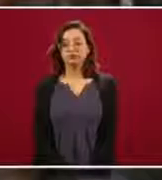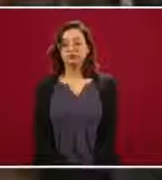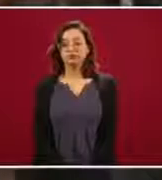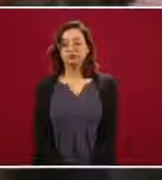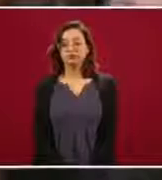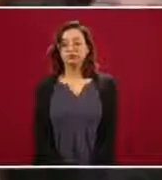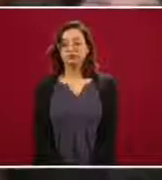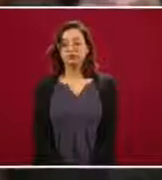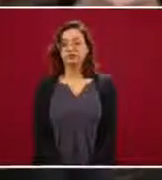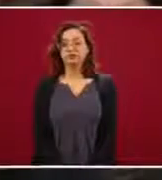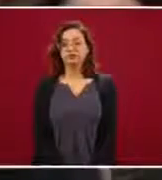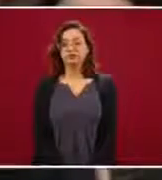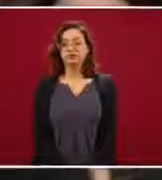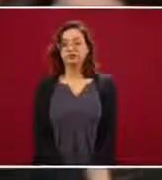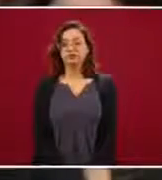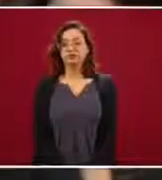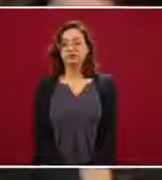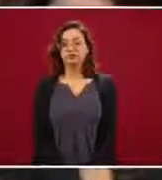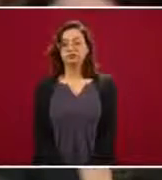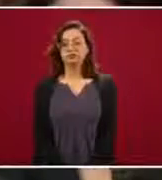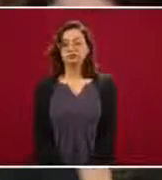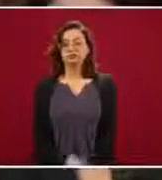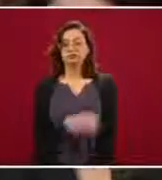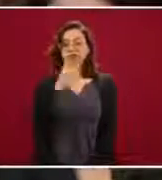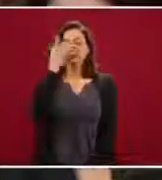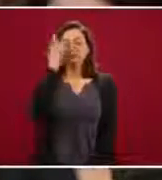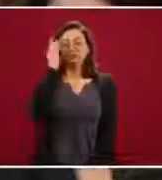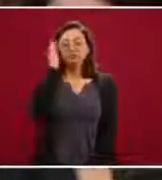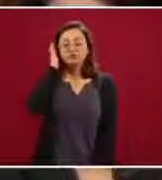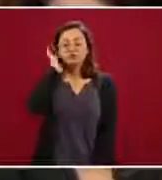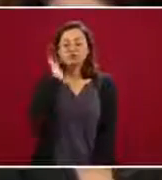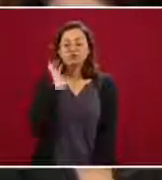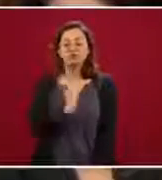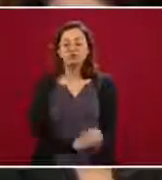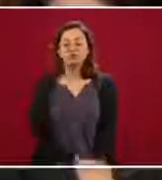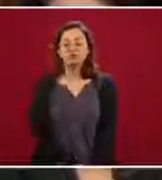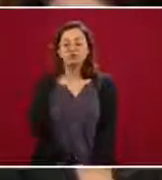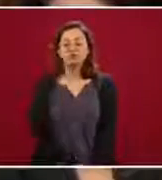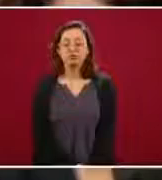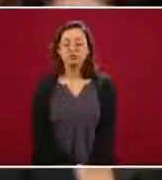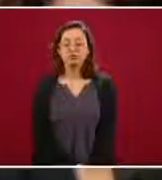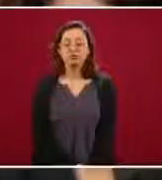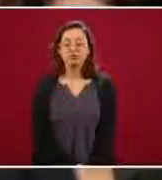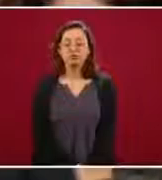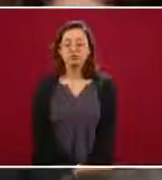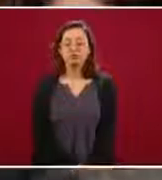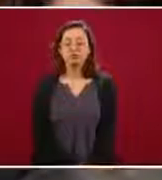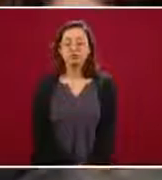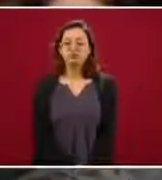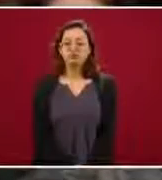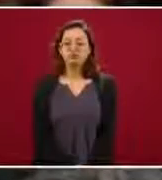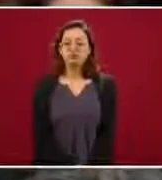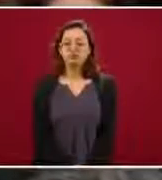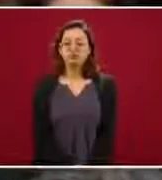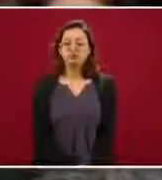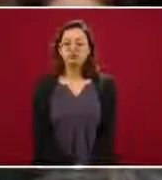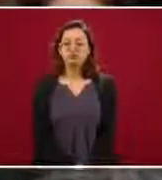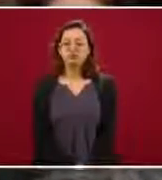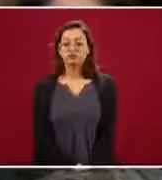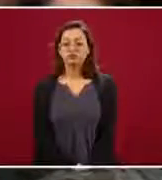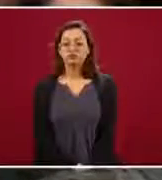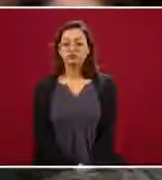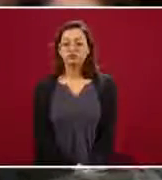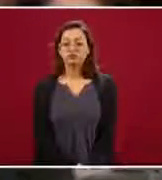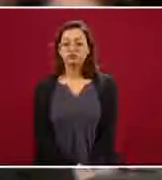la toque. Estamos hablando no de Tijuana, estamos hablando de Nuevo Laredo, de Matamoros, de Reynosa y de Ciudad